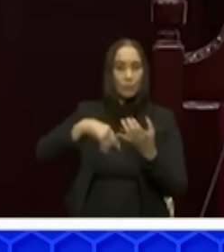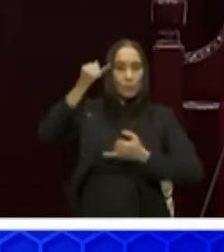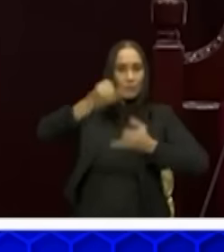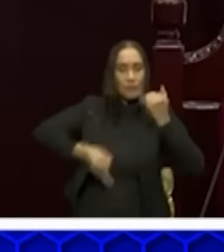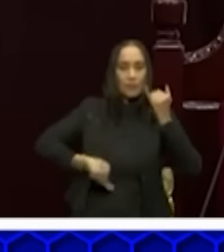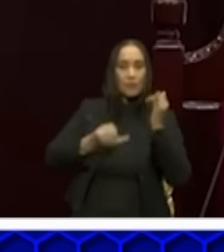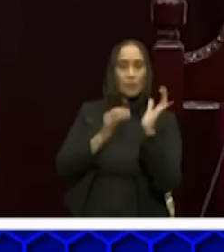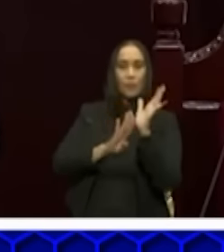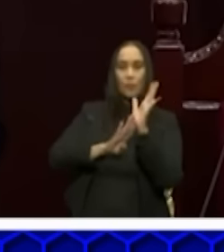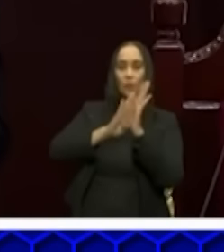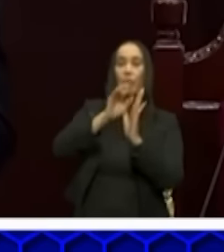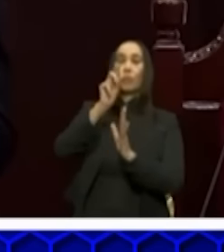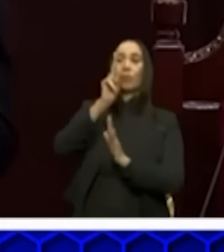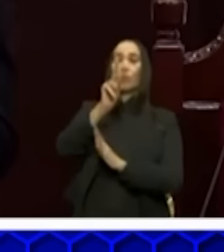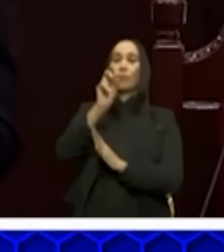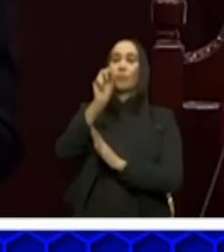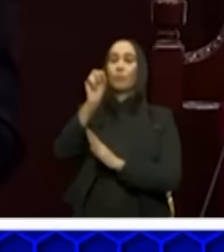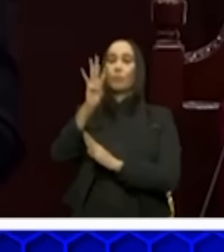frontera